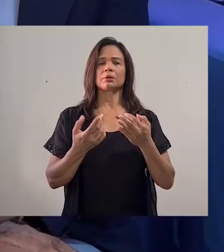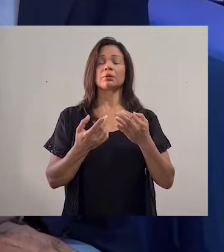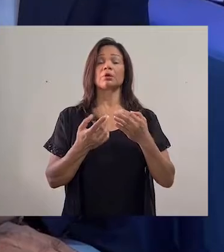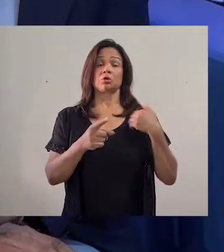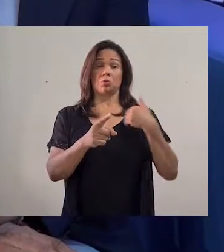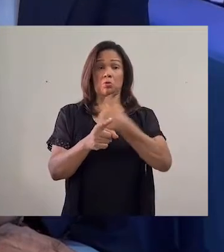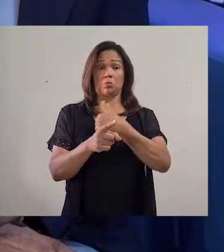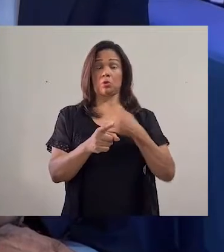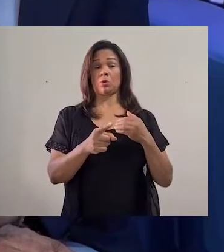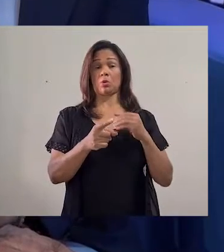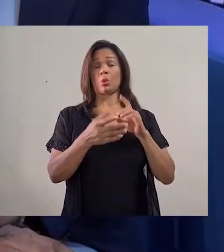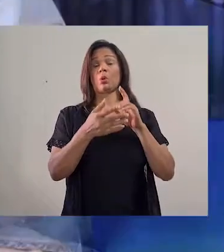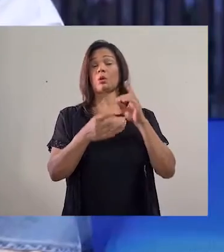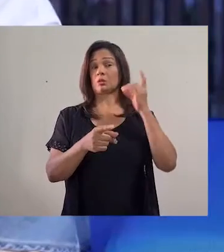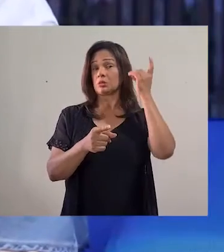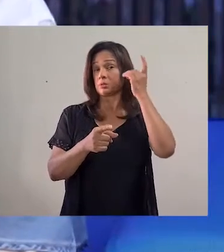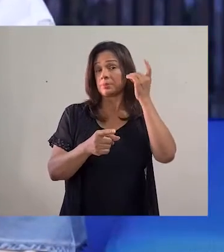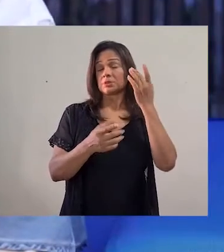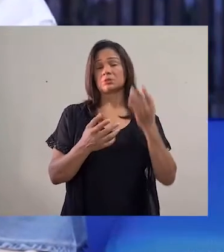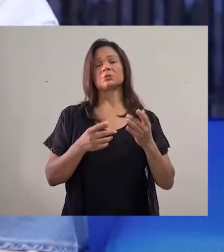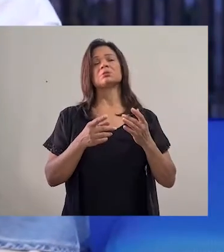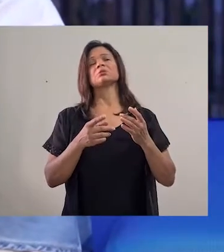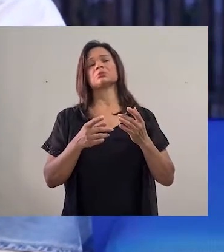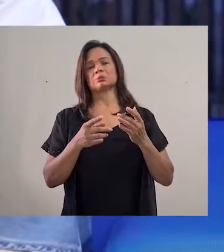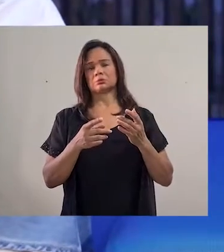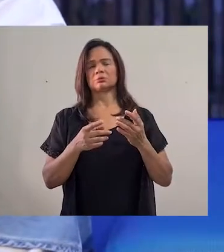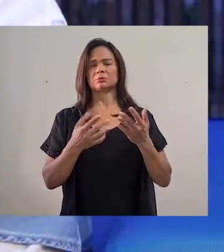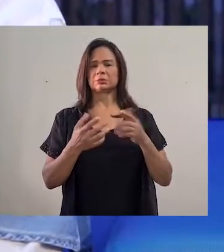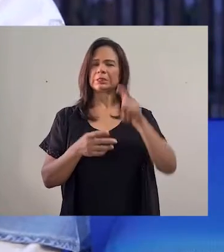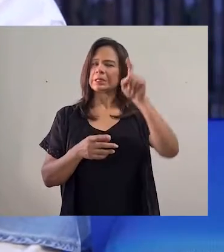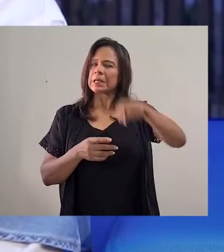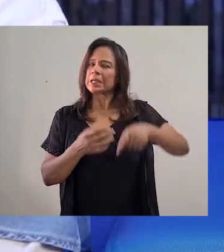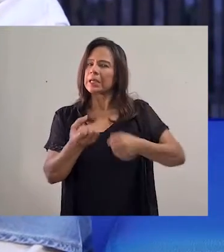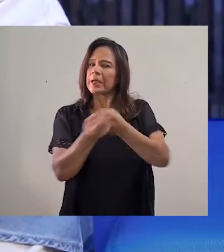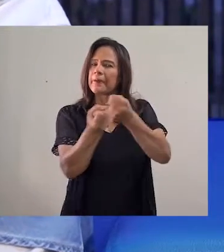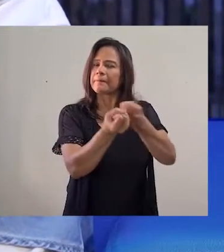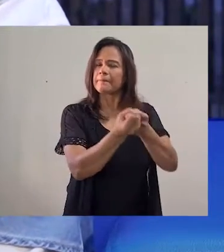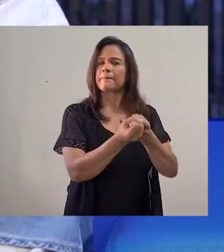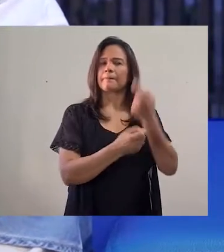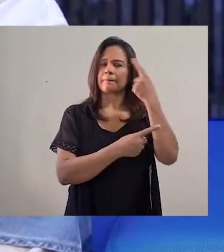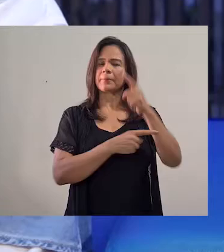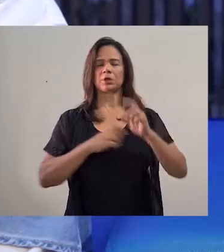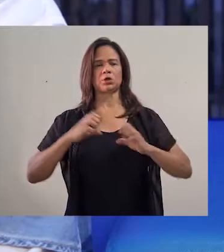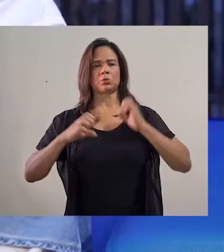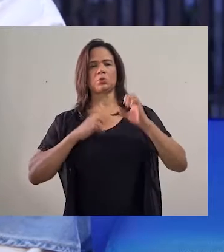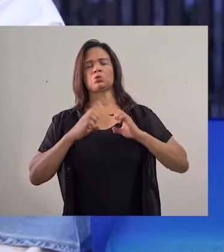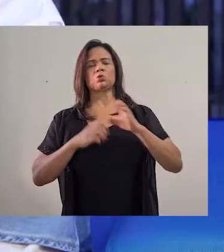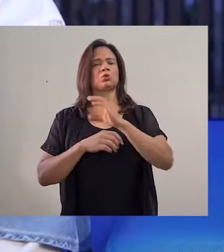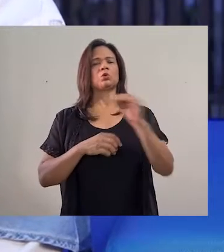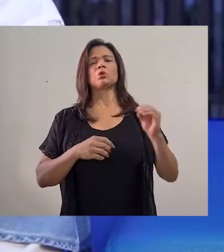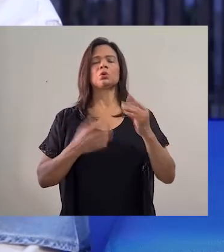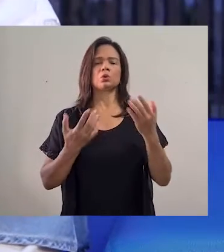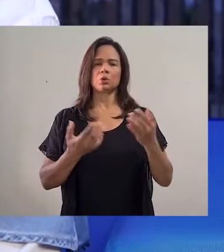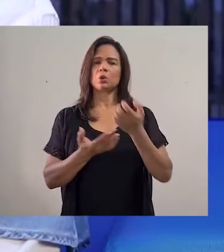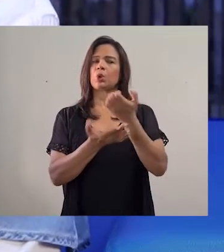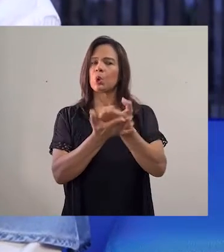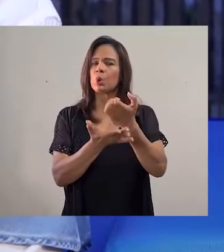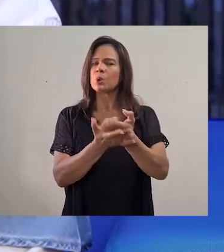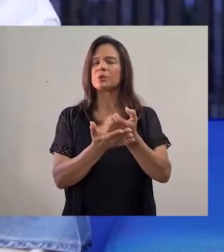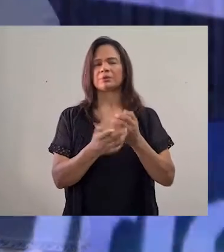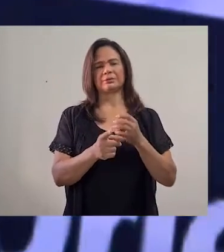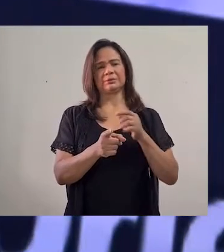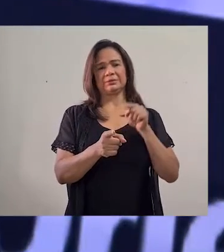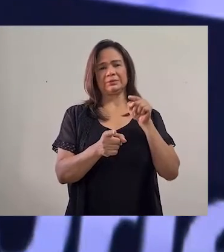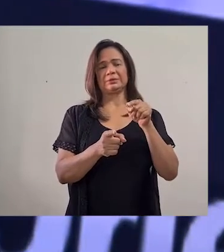familia que tiene un miembro con discapacidad es una familia que va a meritar mucho apoyo, tanto en lo emocional como